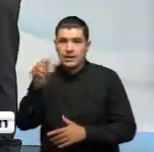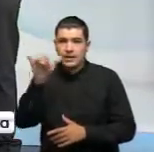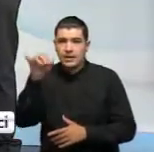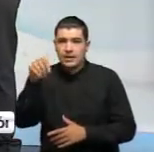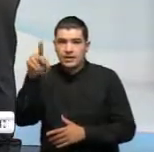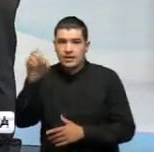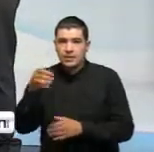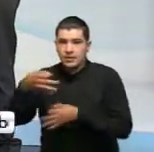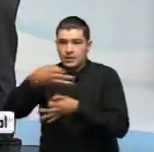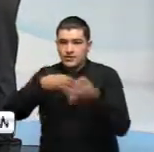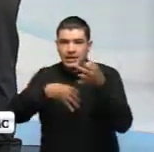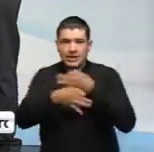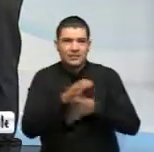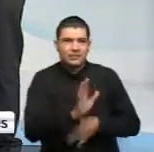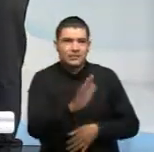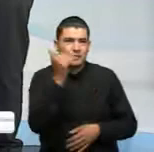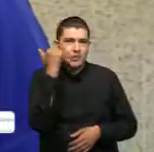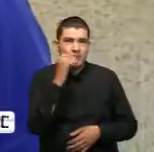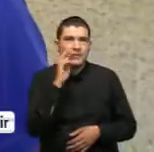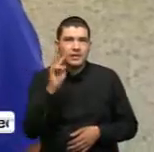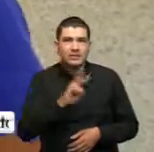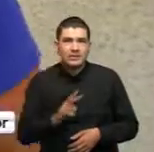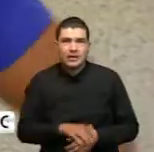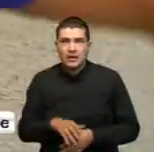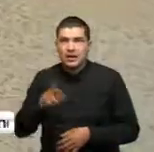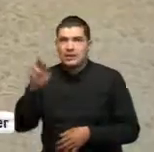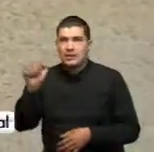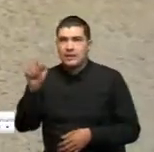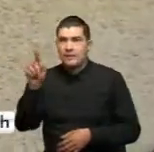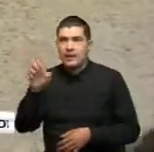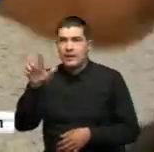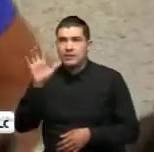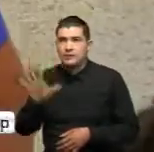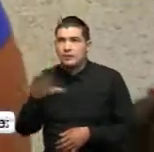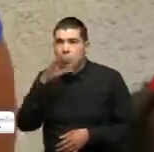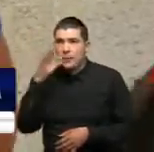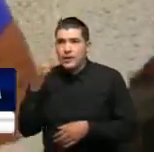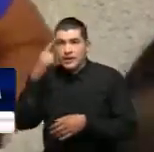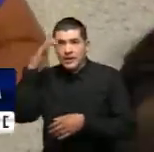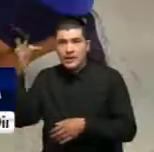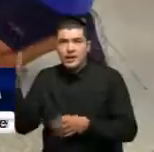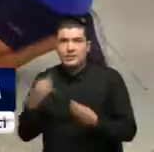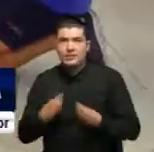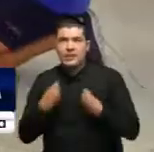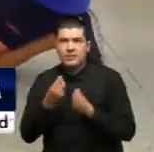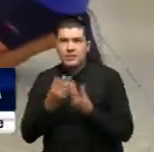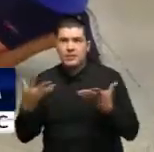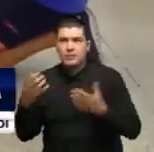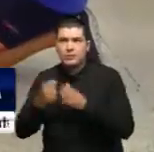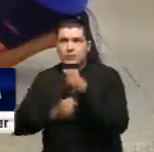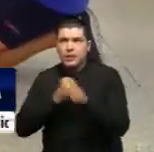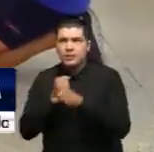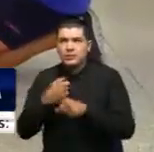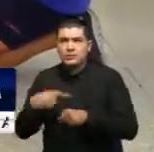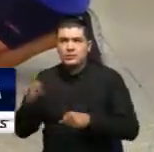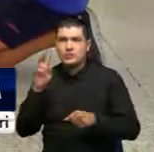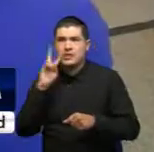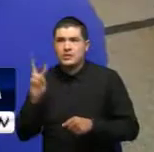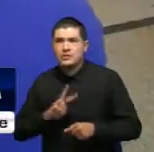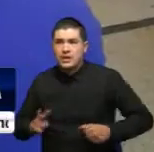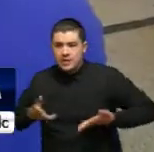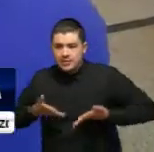venezolana susana de sousa rafael galindo es cartagenero pero vivió por muchos años en venezuela y se nacionalizó